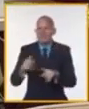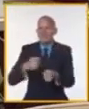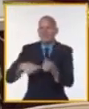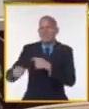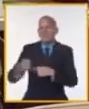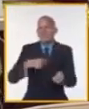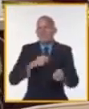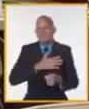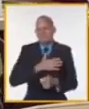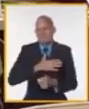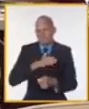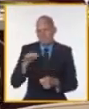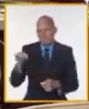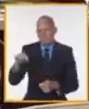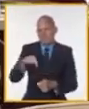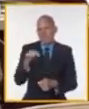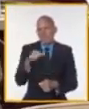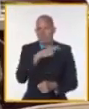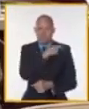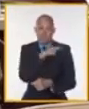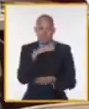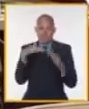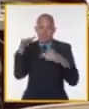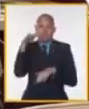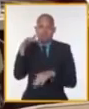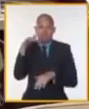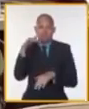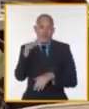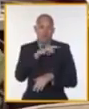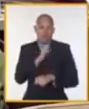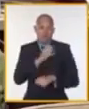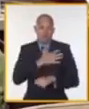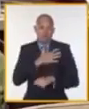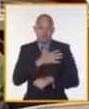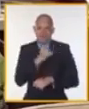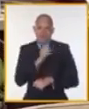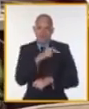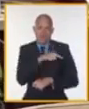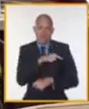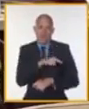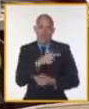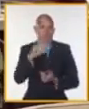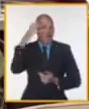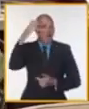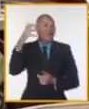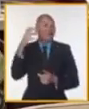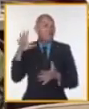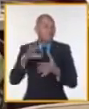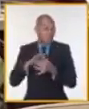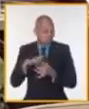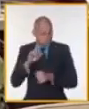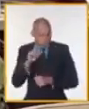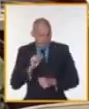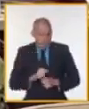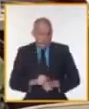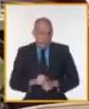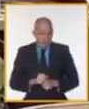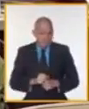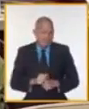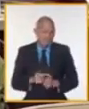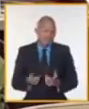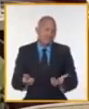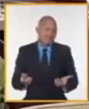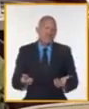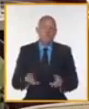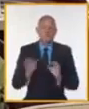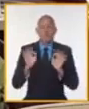local. Entonces yo creo que ahí tenemos que reforzar el nivel de exigencia, el cumplimiento de las obligaciones y